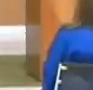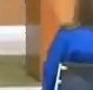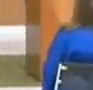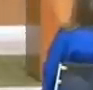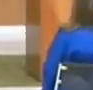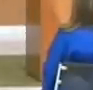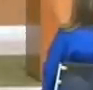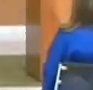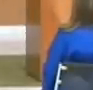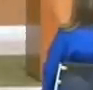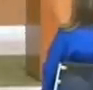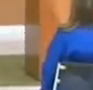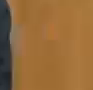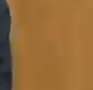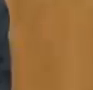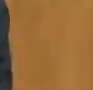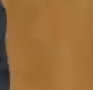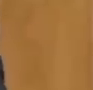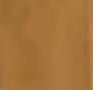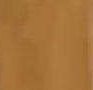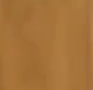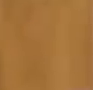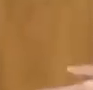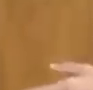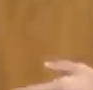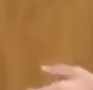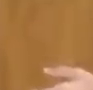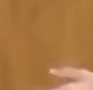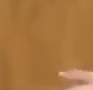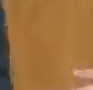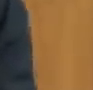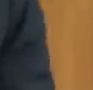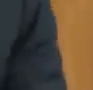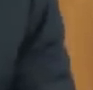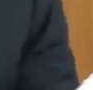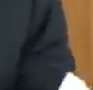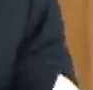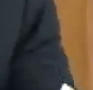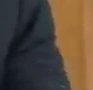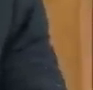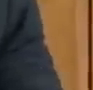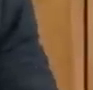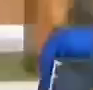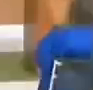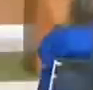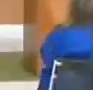A ver, ¿me ayudan a limpiar los lentes? Un ratito.